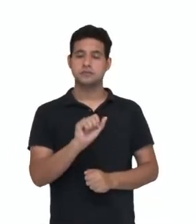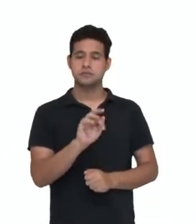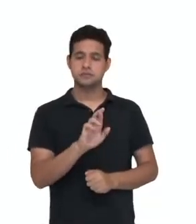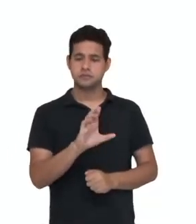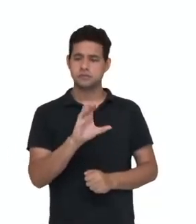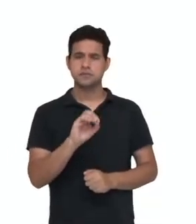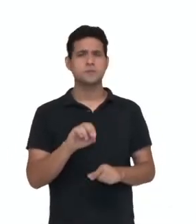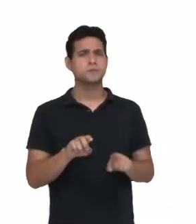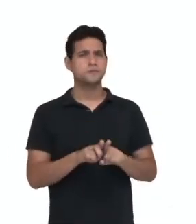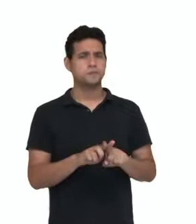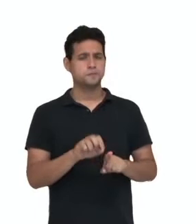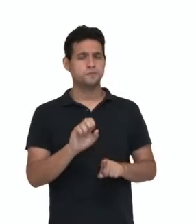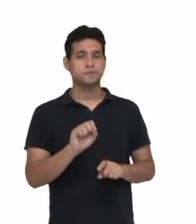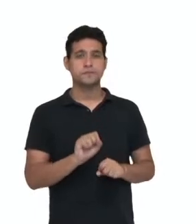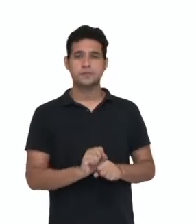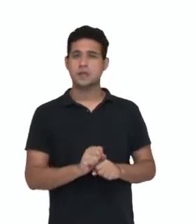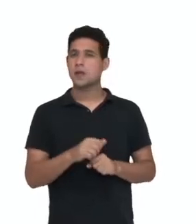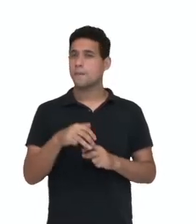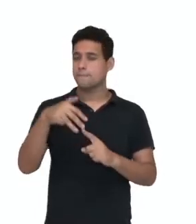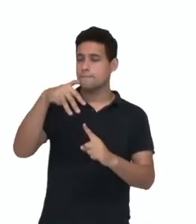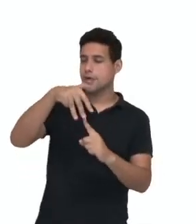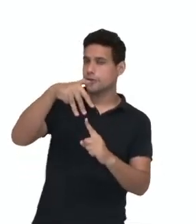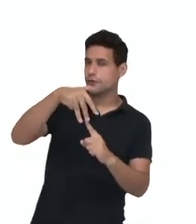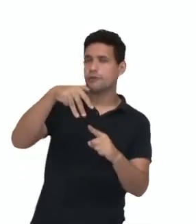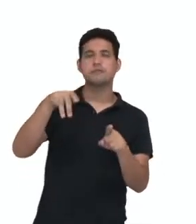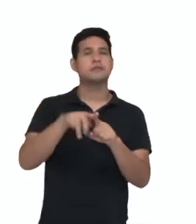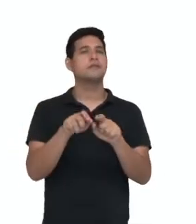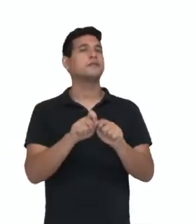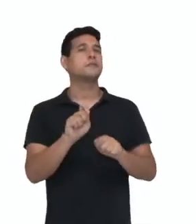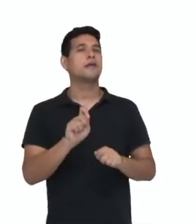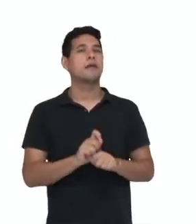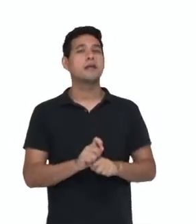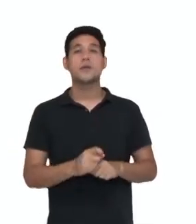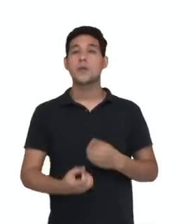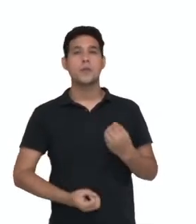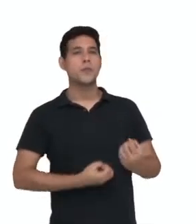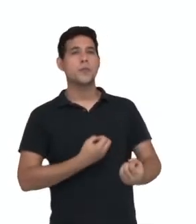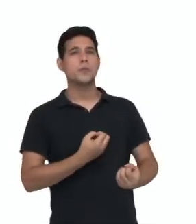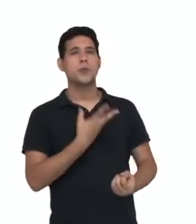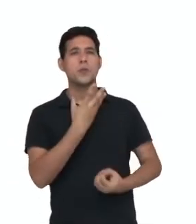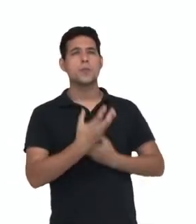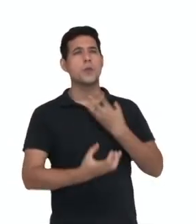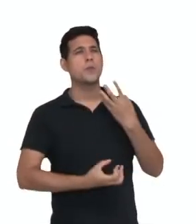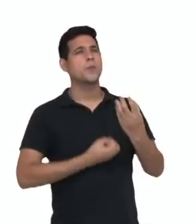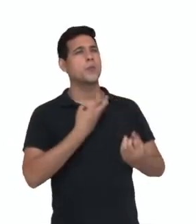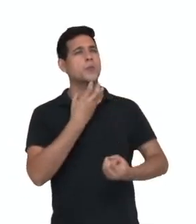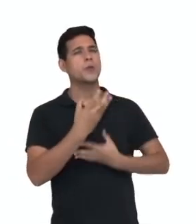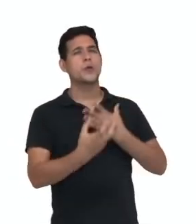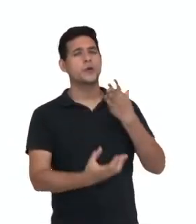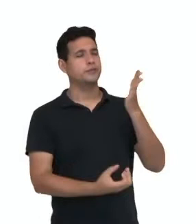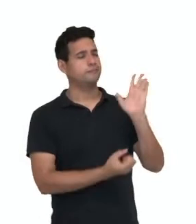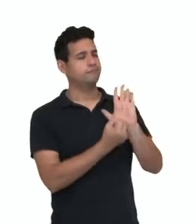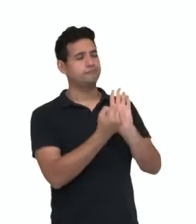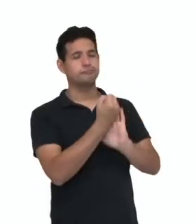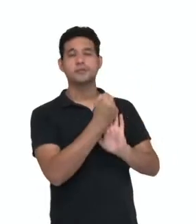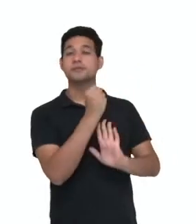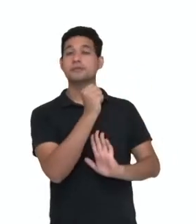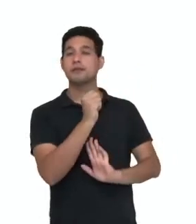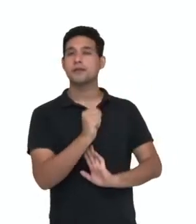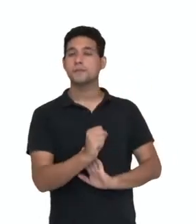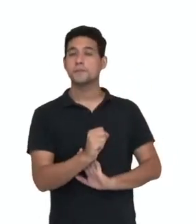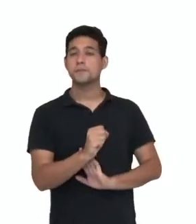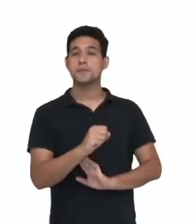afro-costarricense Delia McDonald, publicó un poemario intitulado